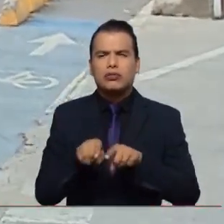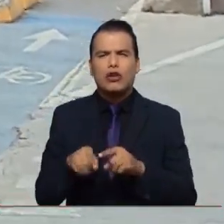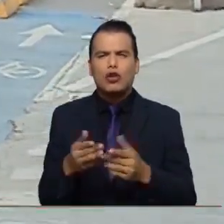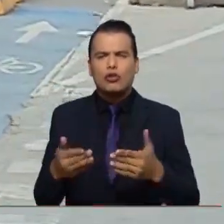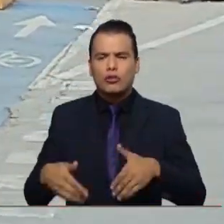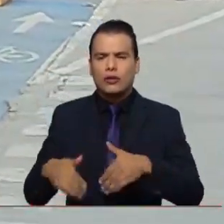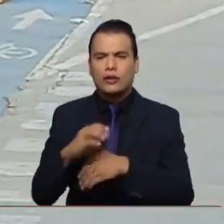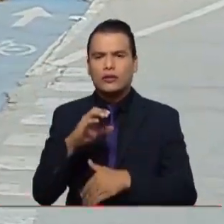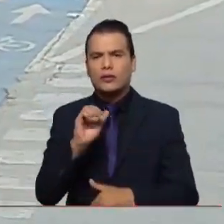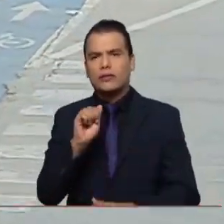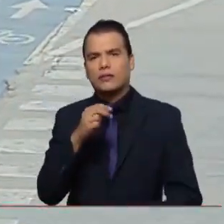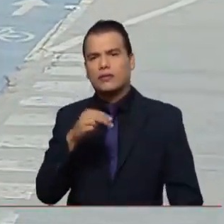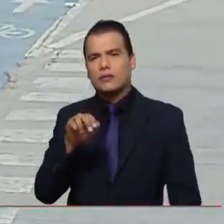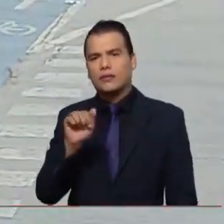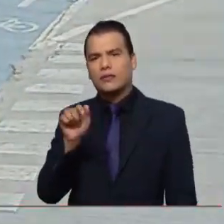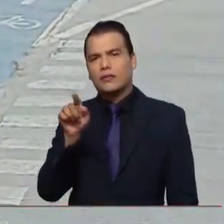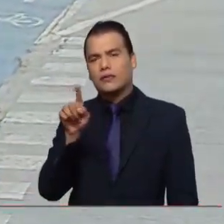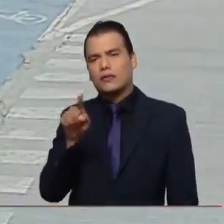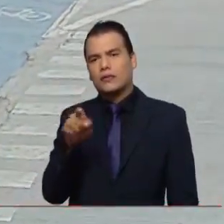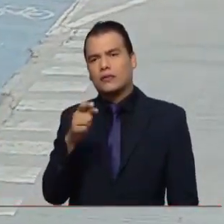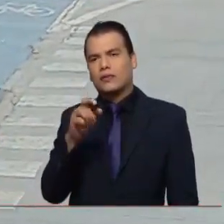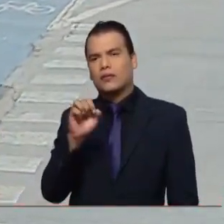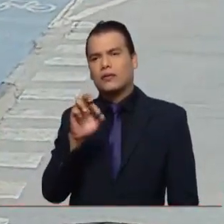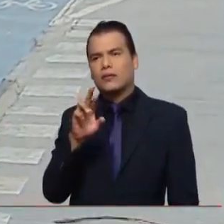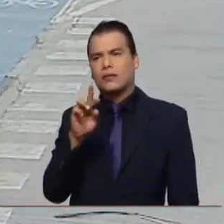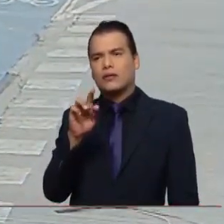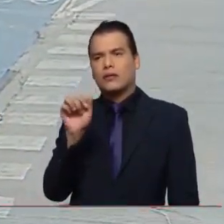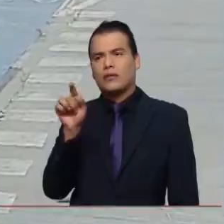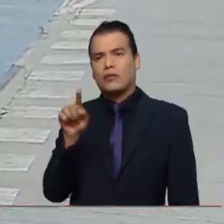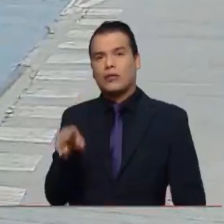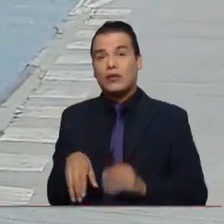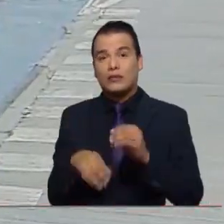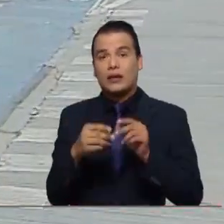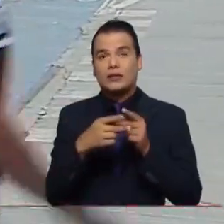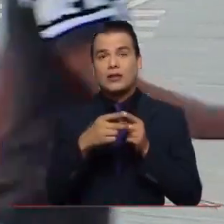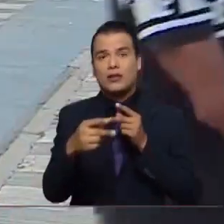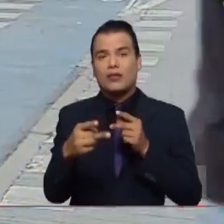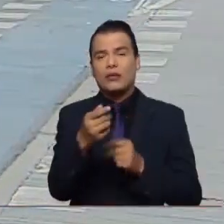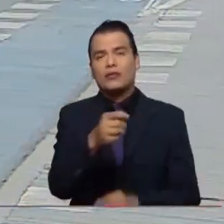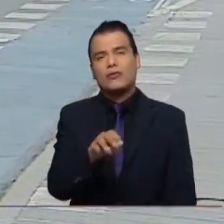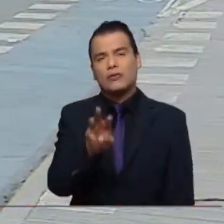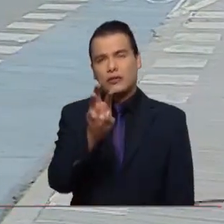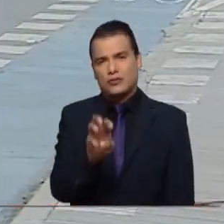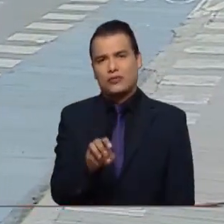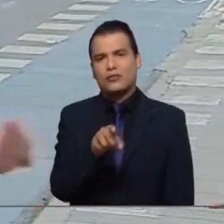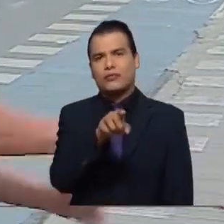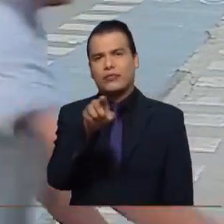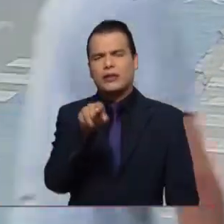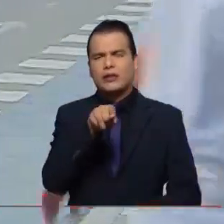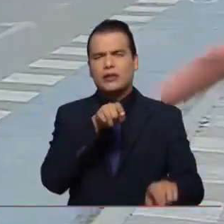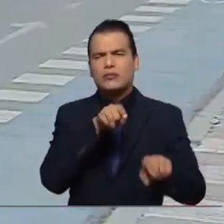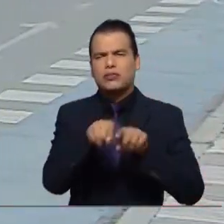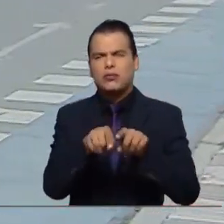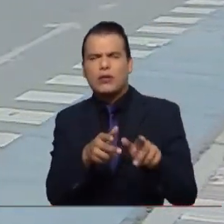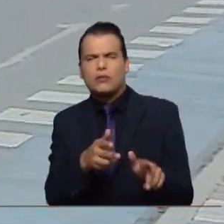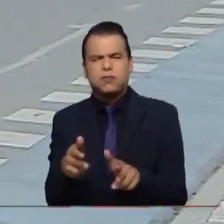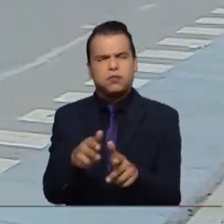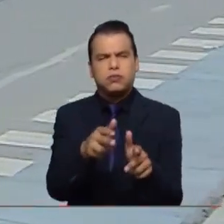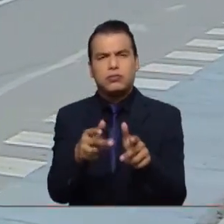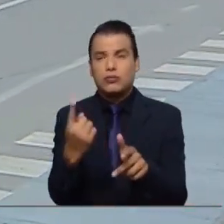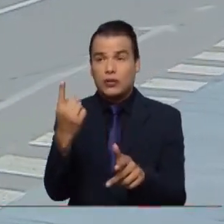cañasgotas y el kilómetro 18 Pues el tema la gente aquí hablamos que algunas de las personas nos dicen que